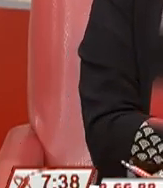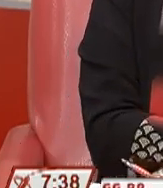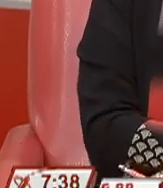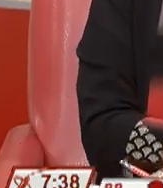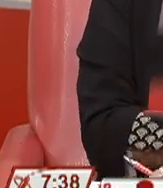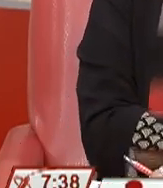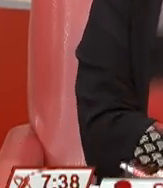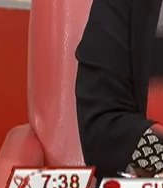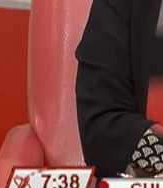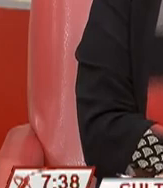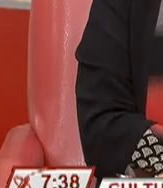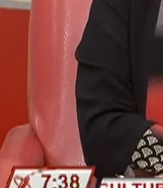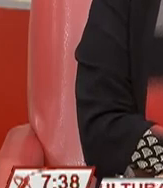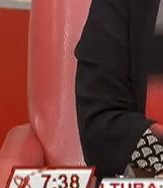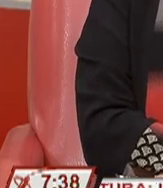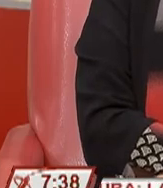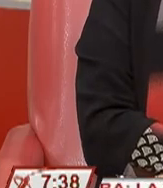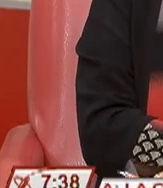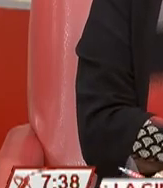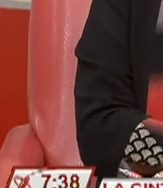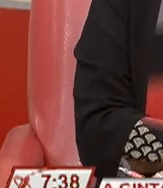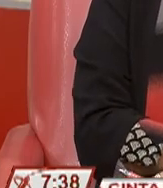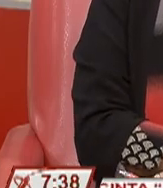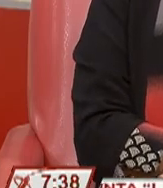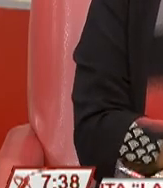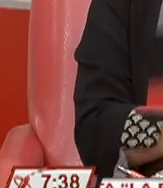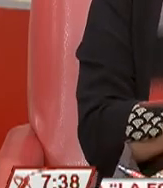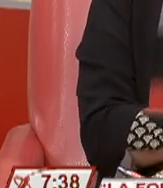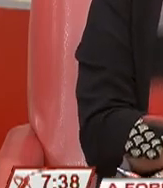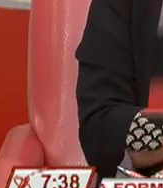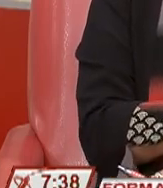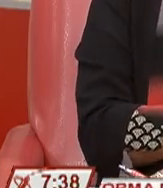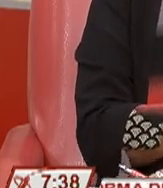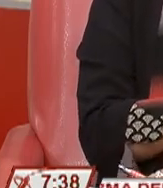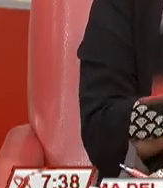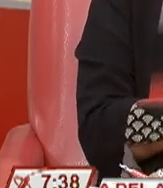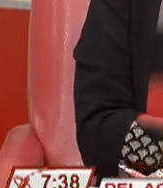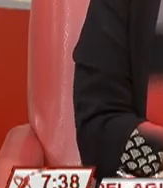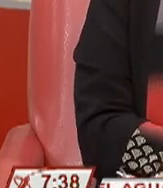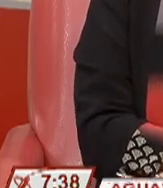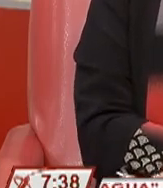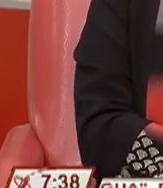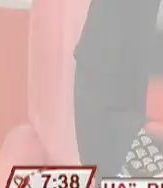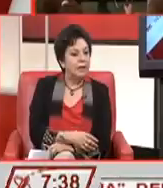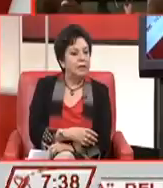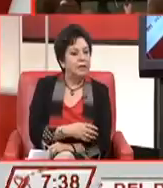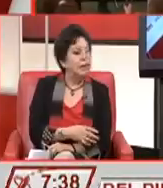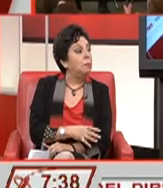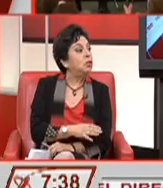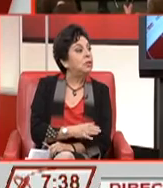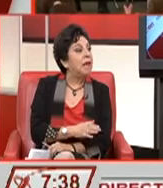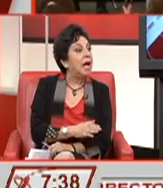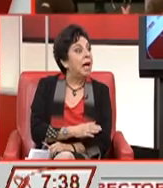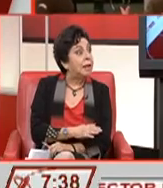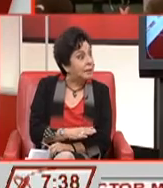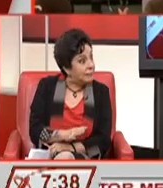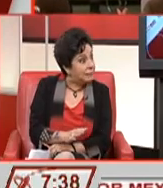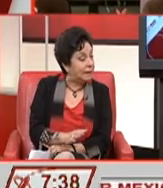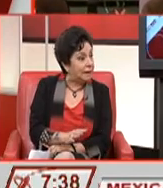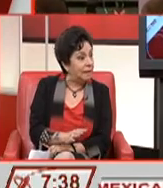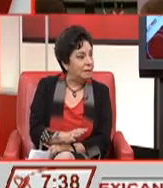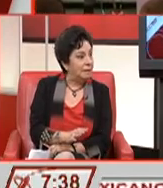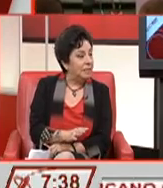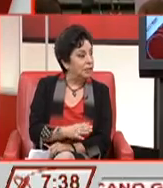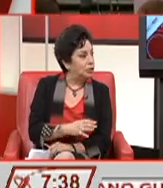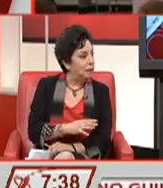algún antecedente de esta campaña. Y no lo tenemos. Es la primera campaña oficial, digamos, a ras